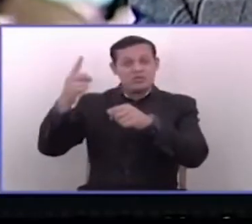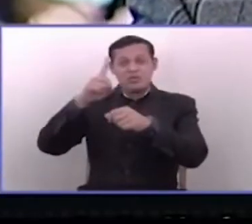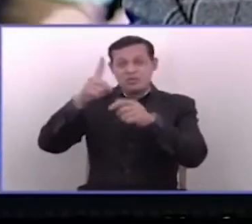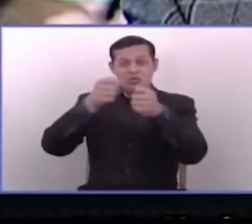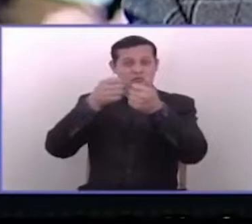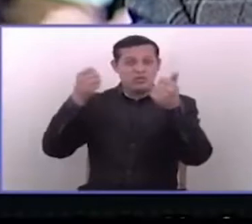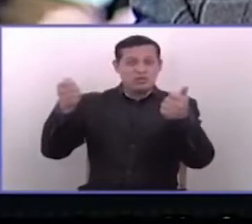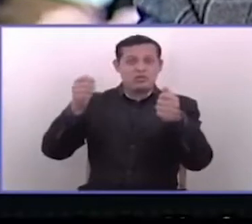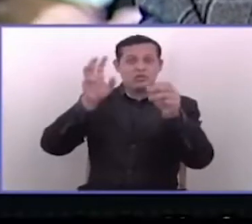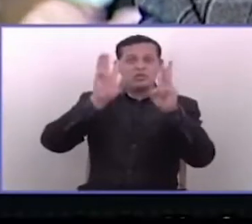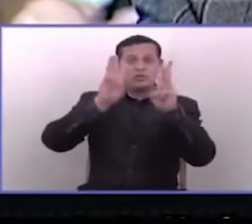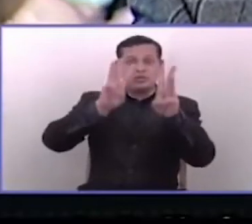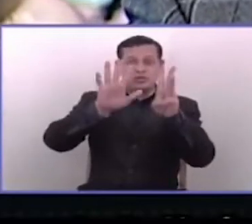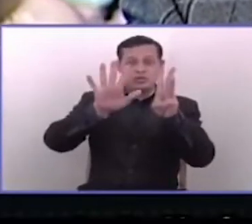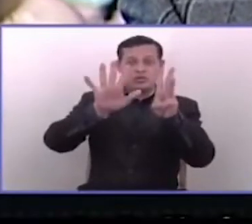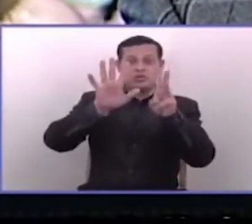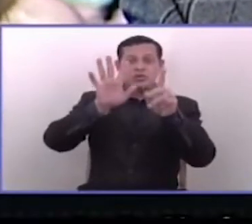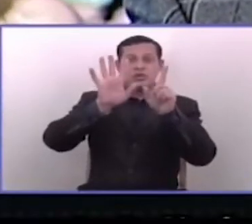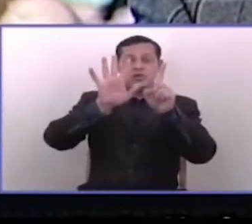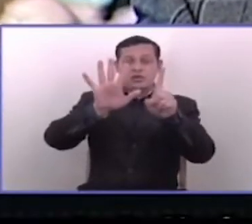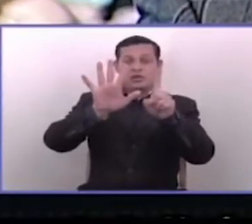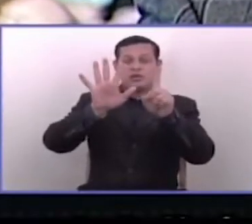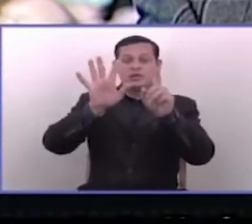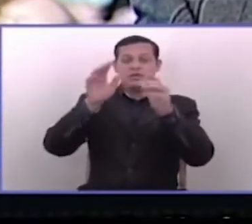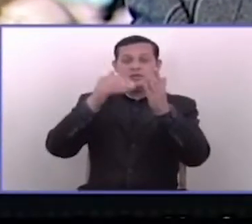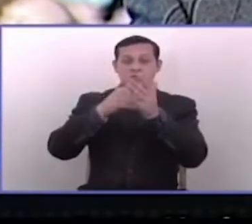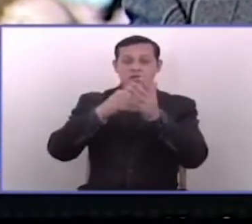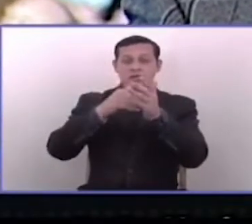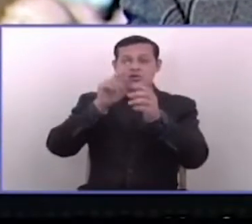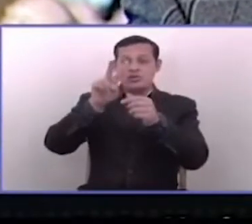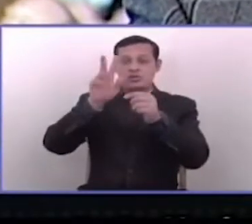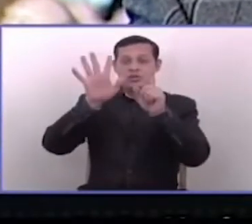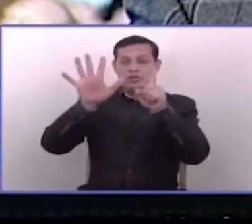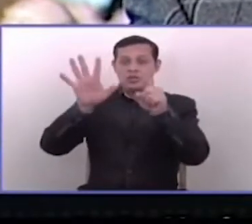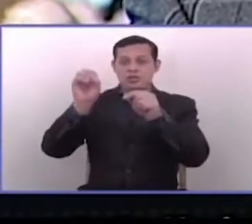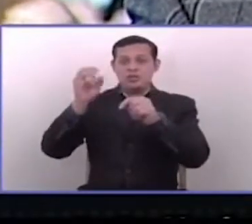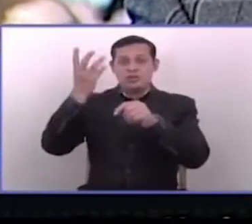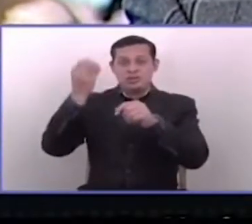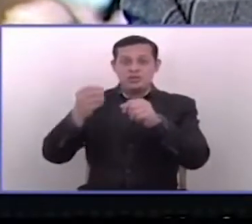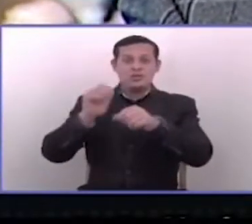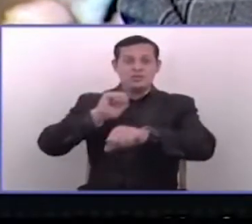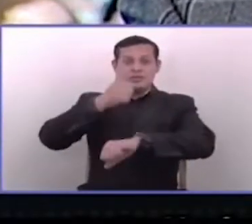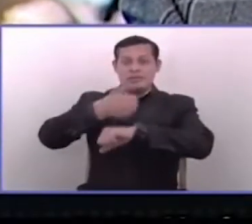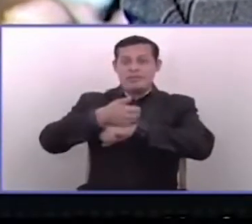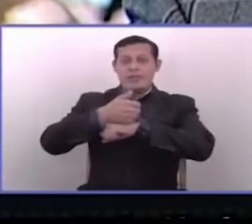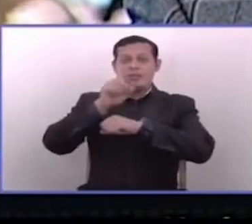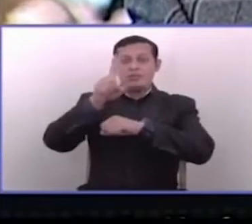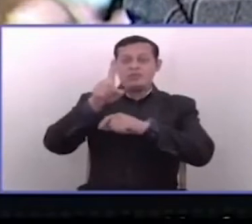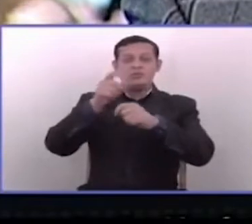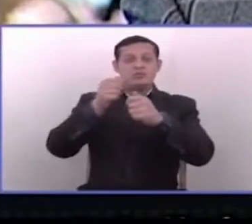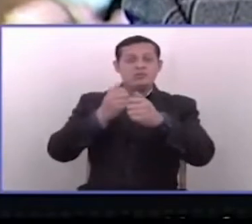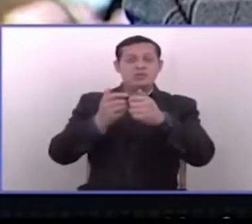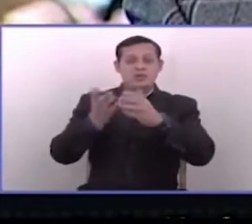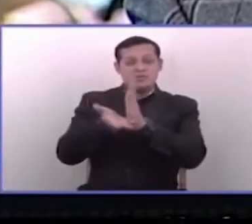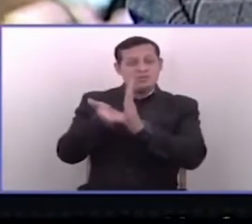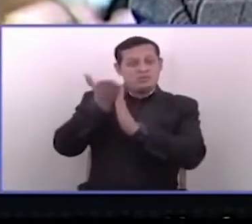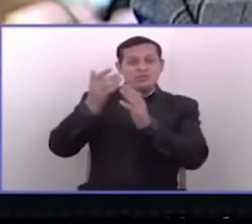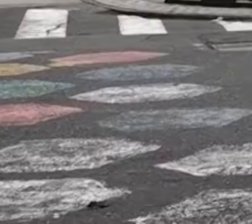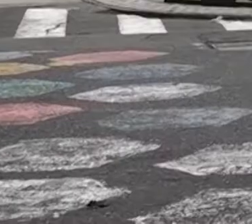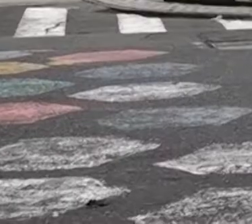millón 816 mil 260 dólares, un fortalecimiento institucional que costará 1 millón